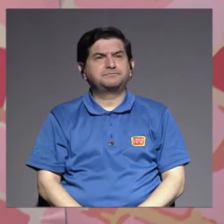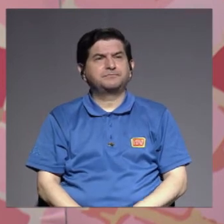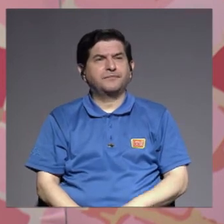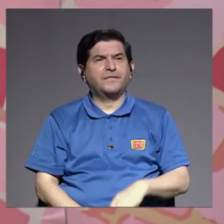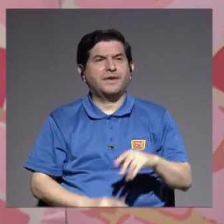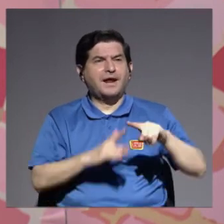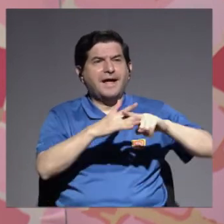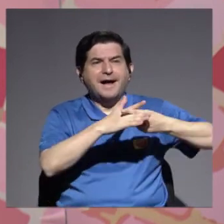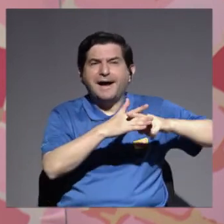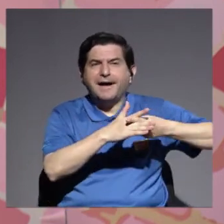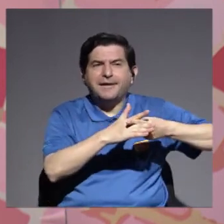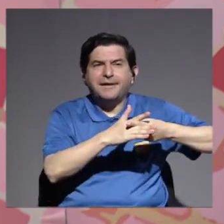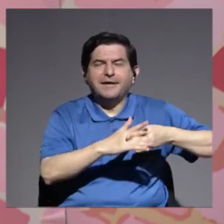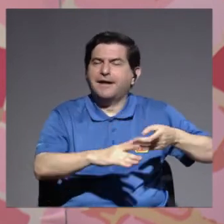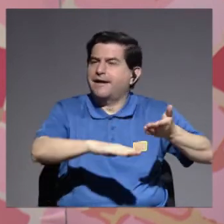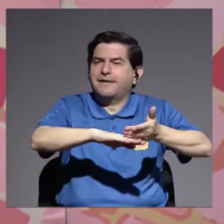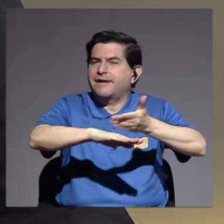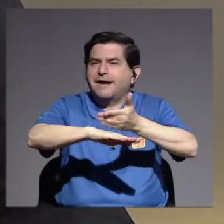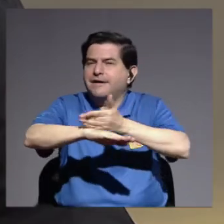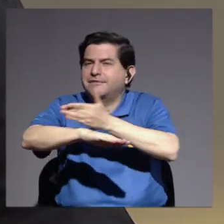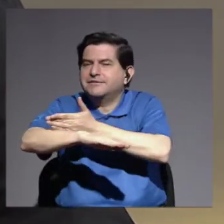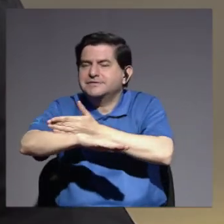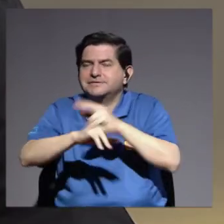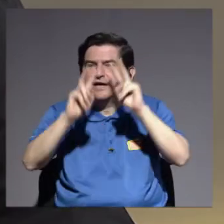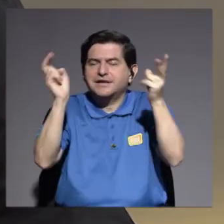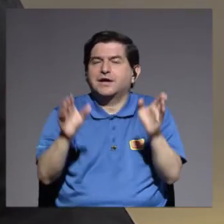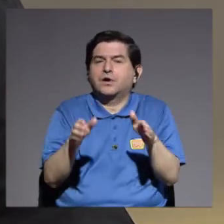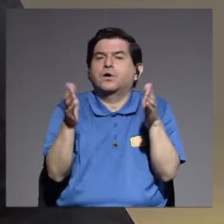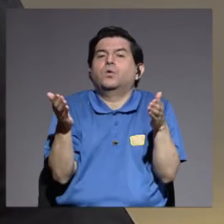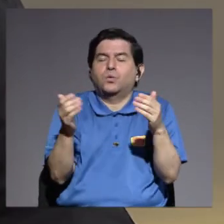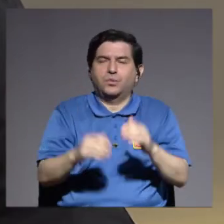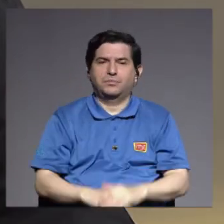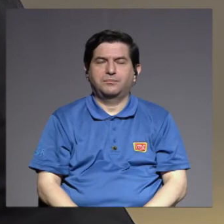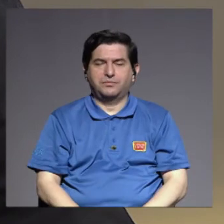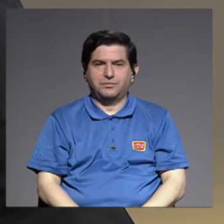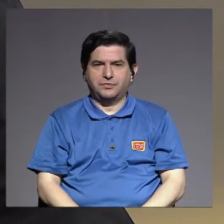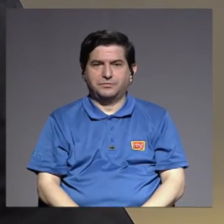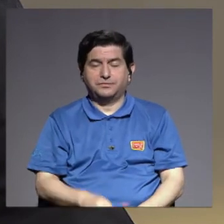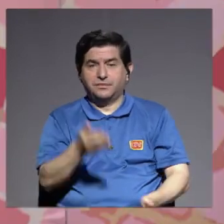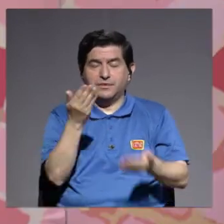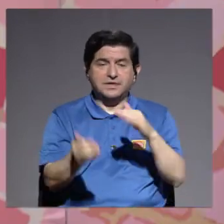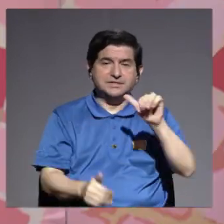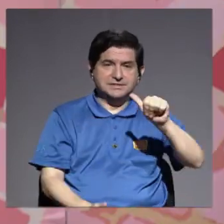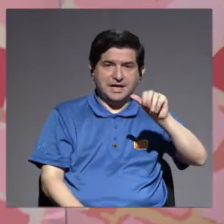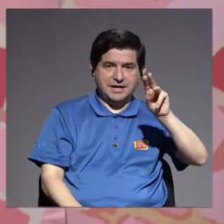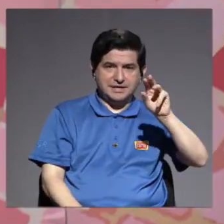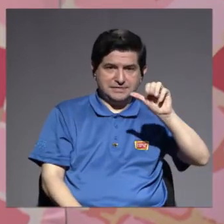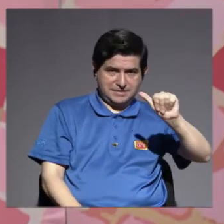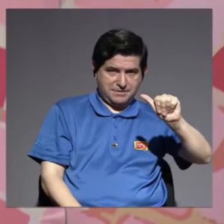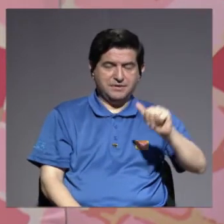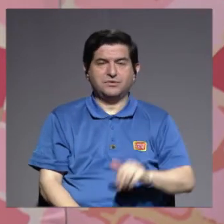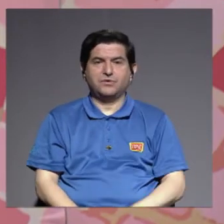cómo arreglar, cómo avanzar con este tema. Alejandro, si quisiera usted como